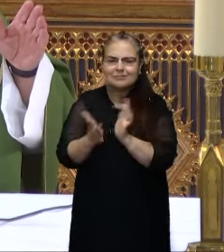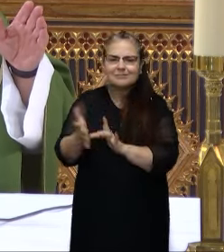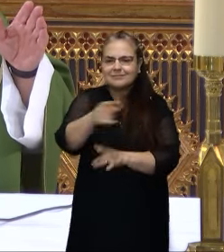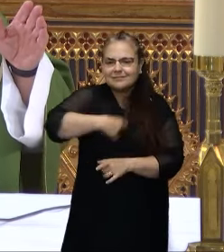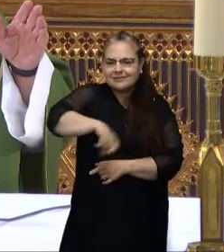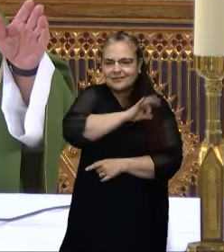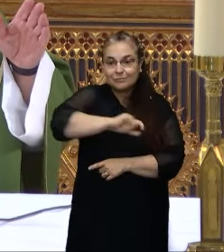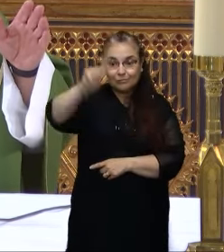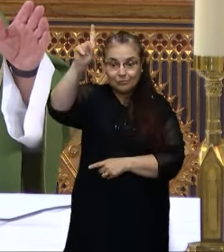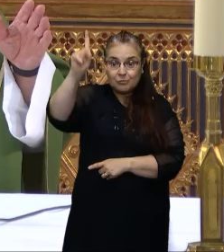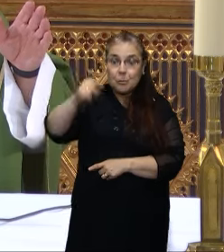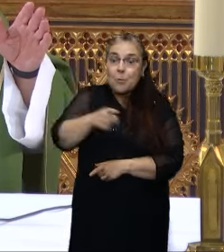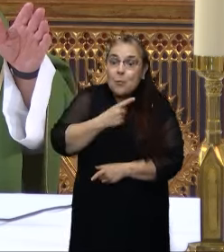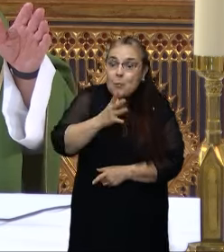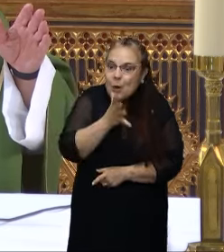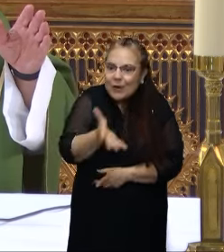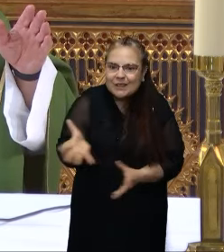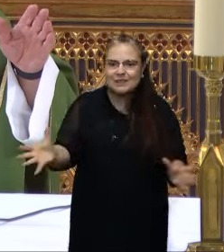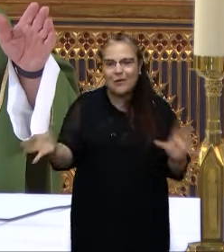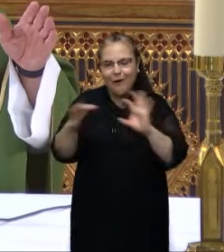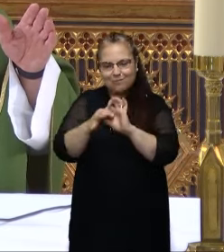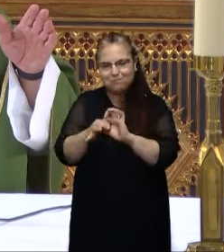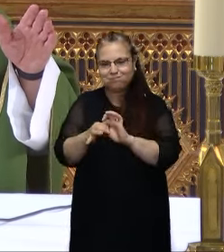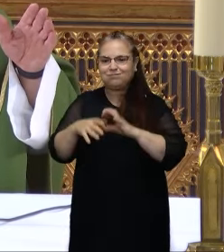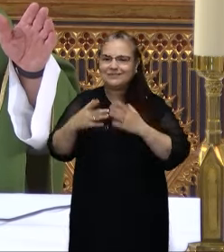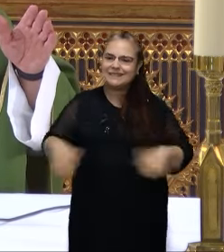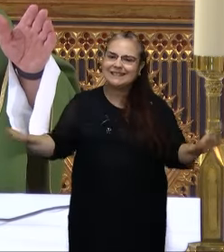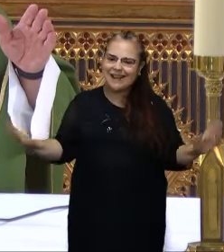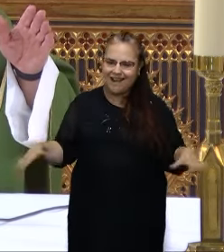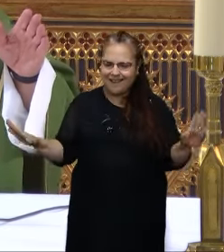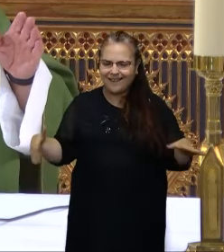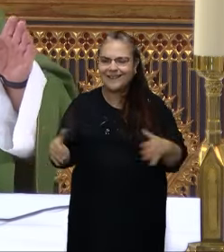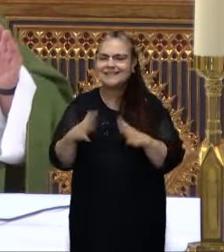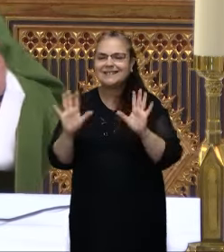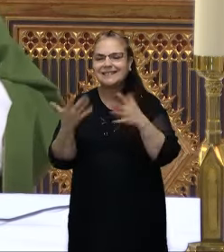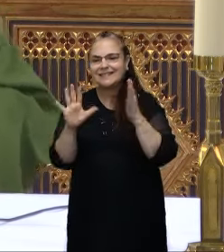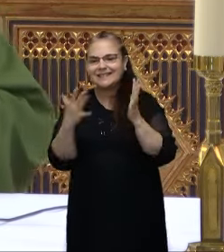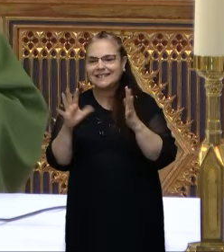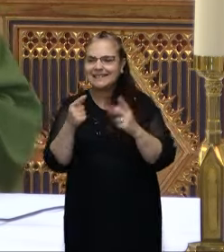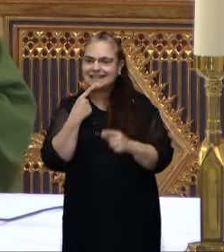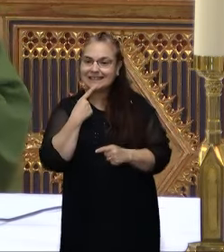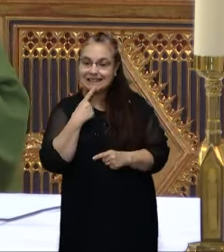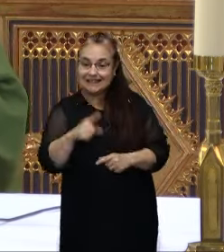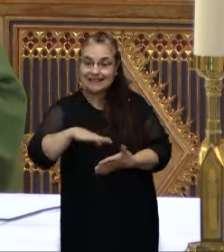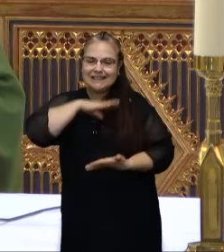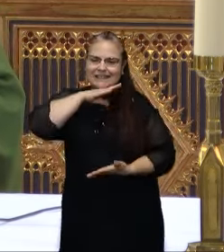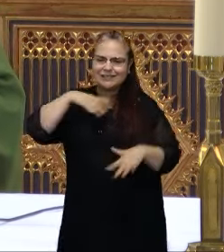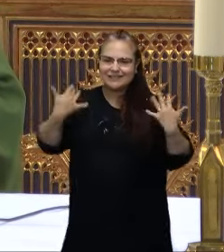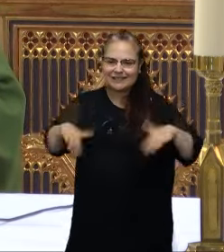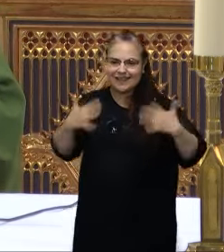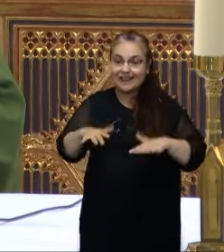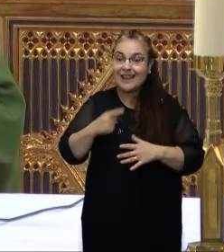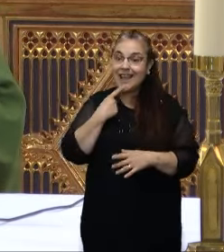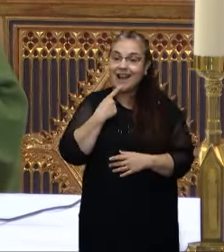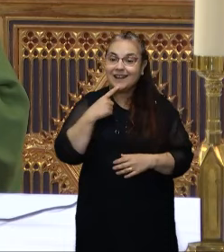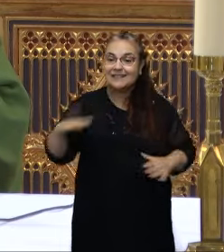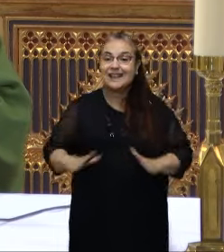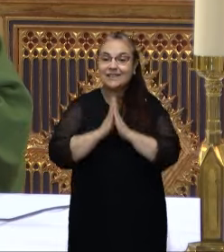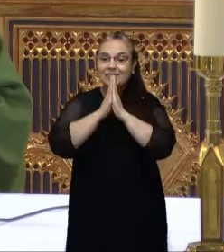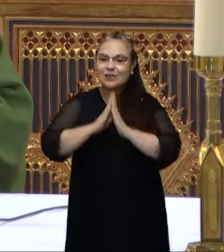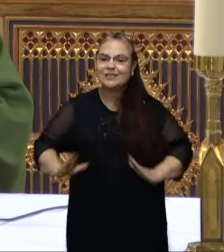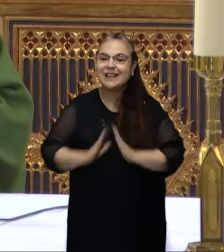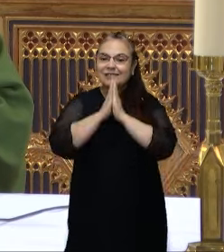nuestro. Por eso, unidos a los coros de los ángeles, te alabamos, proclamando llenos de alegría: